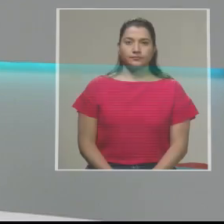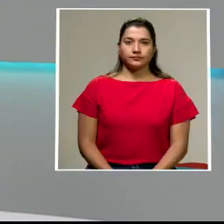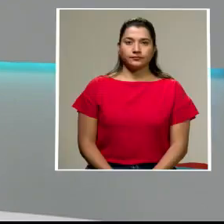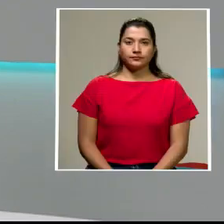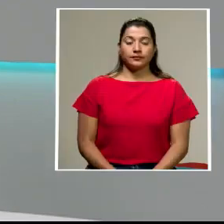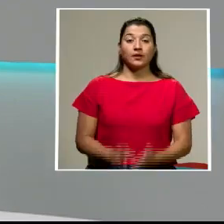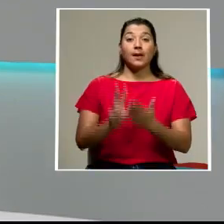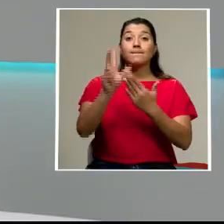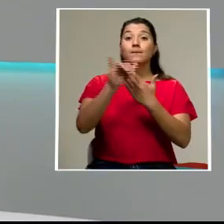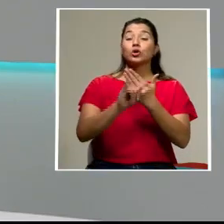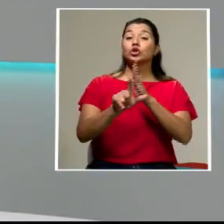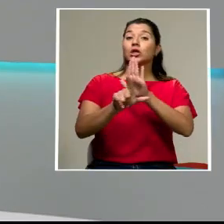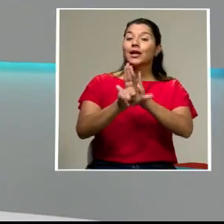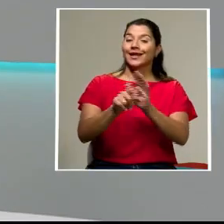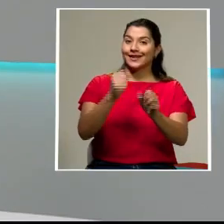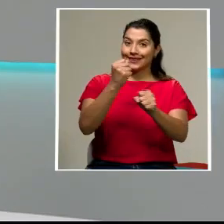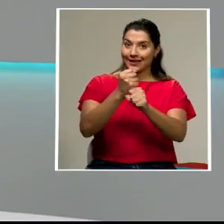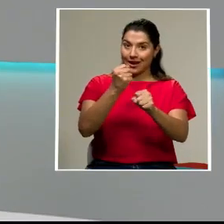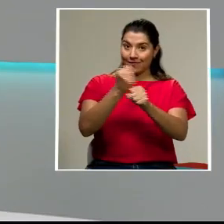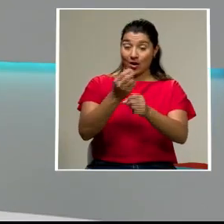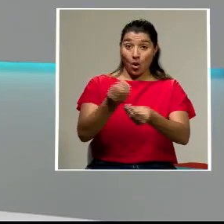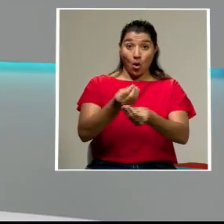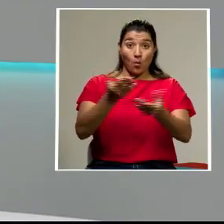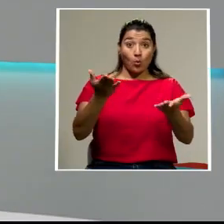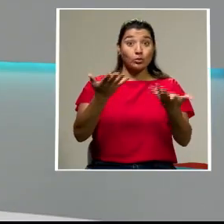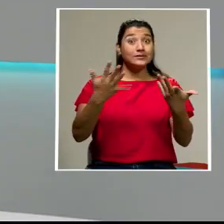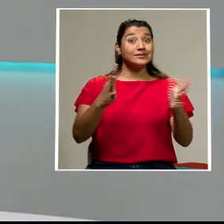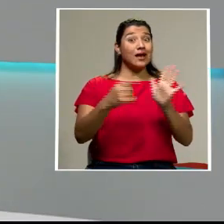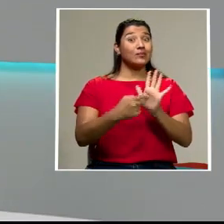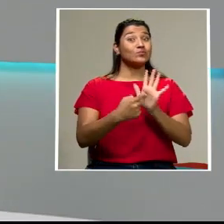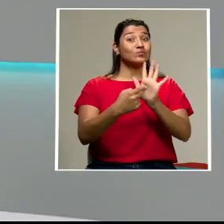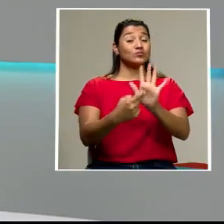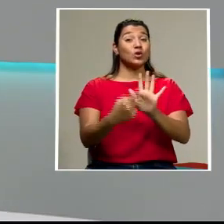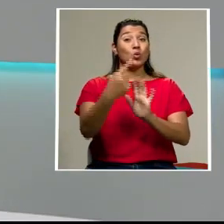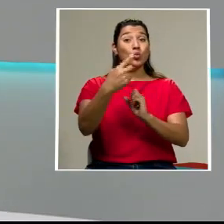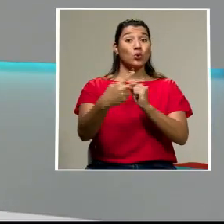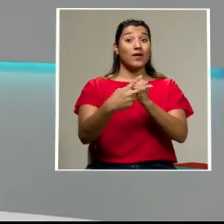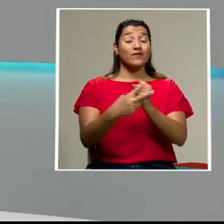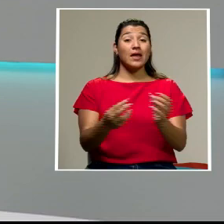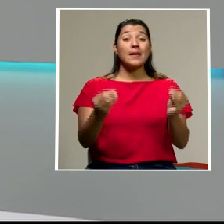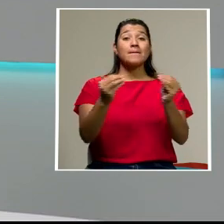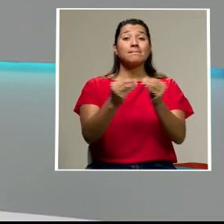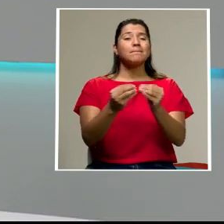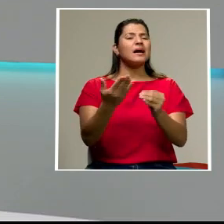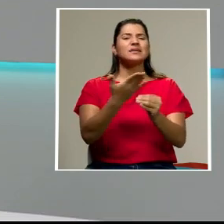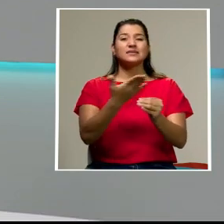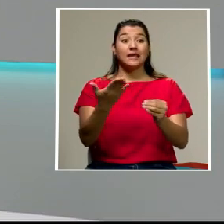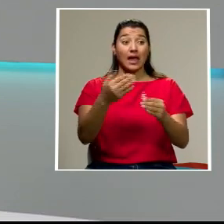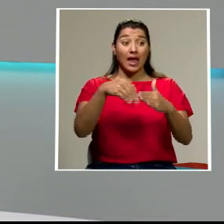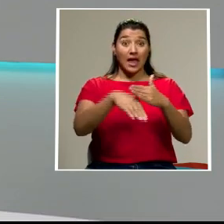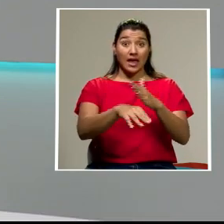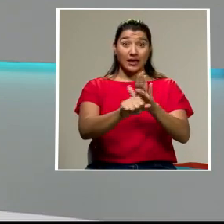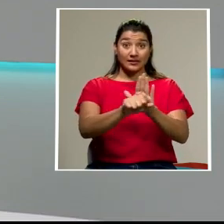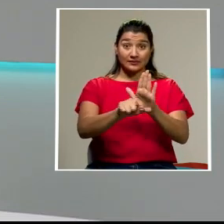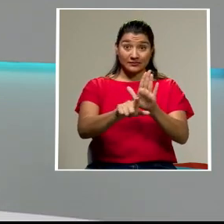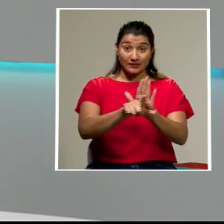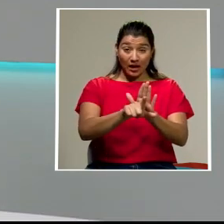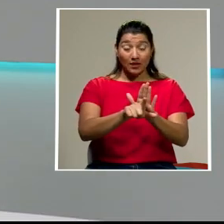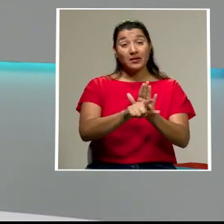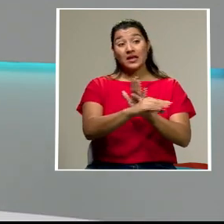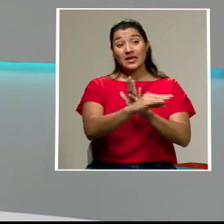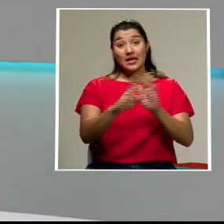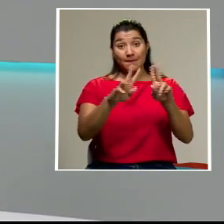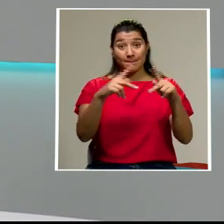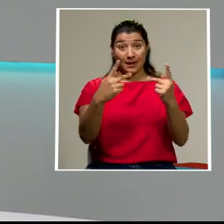El proyecto de ley de empleo público dejó en evidencia una vez más las profundas diferencias y la división a lo interno de la fracción del Partido